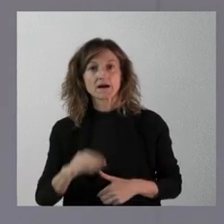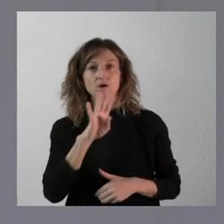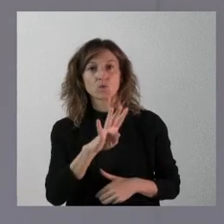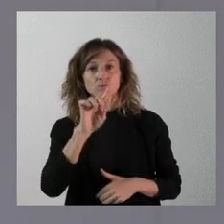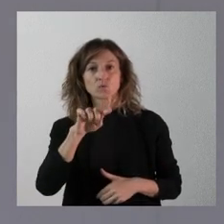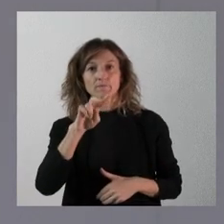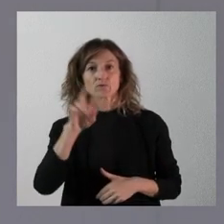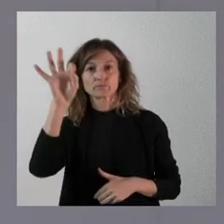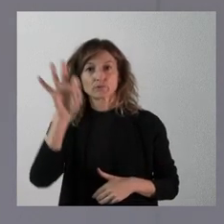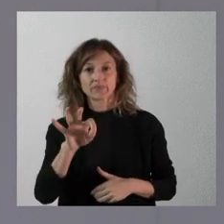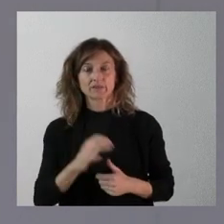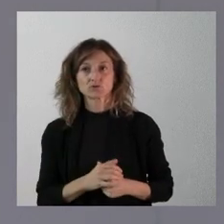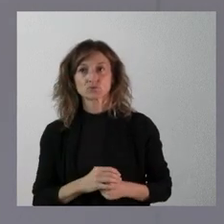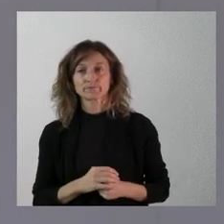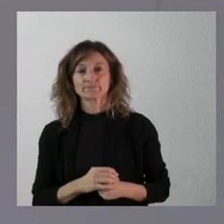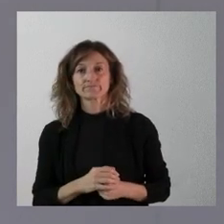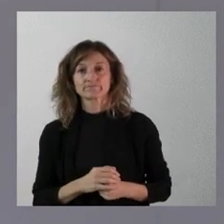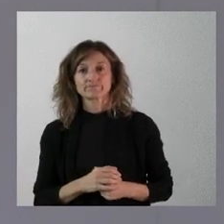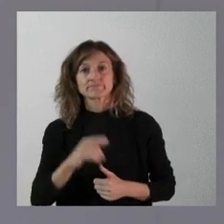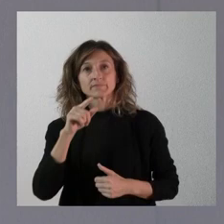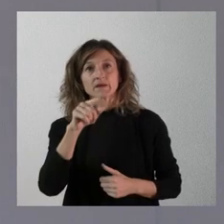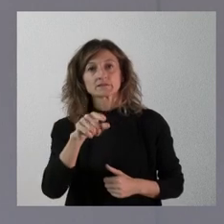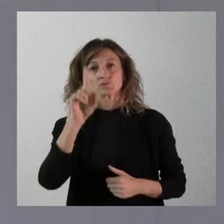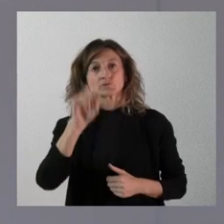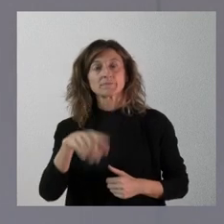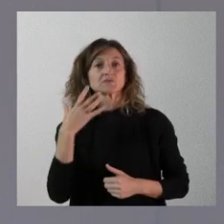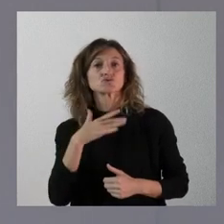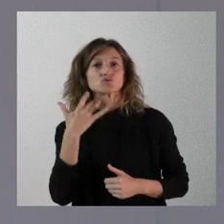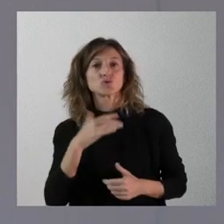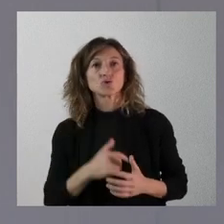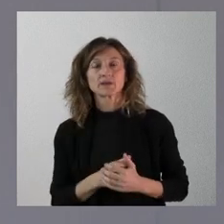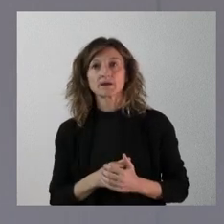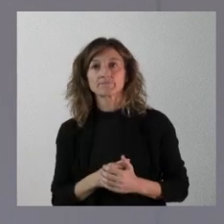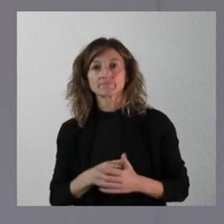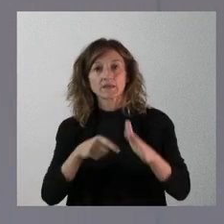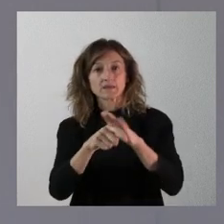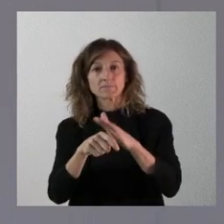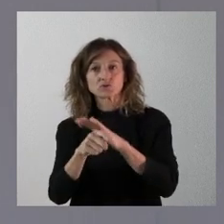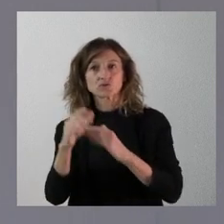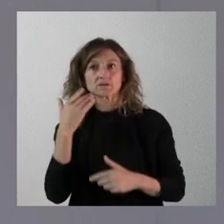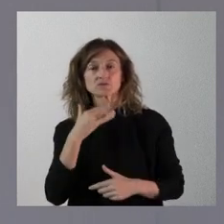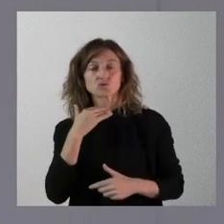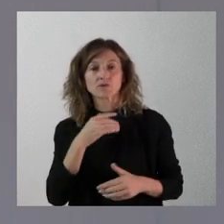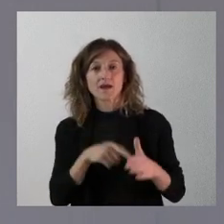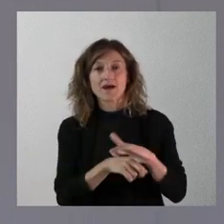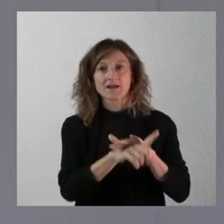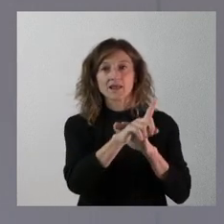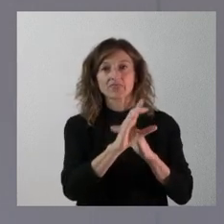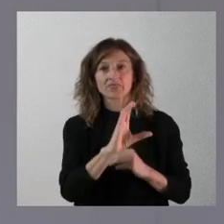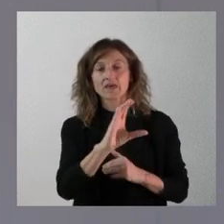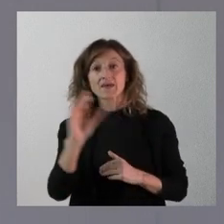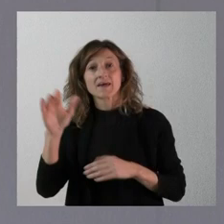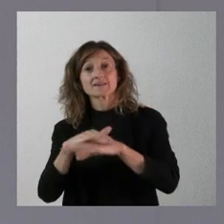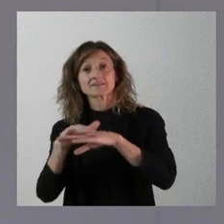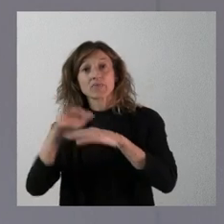4,2%. y esto ocurre también en Soria mientras en Soria las inversiones de la junta crecen las del Estado